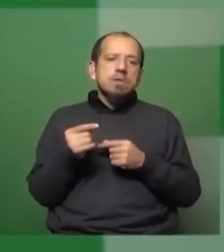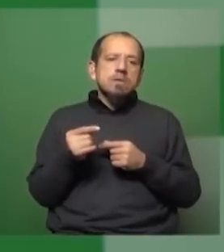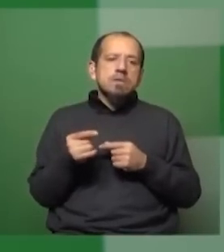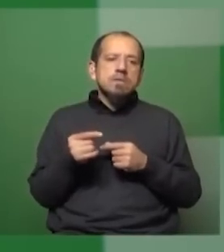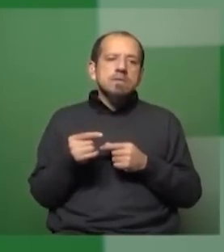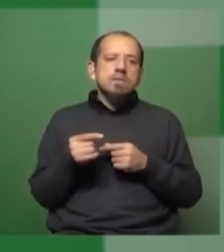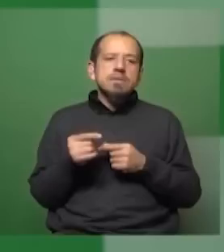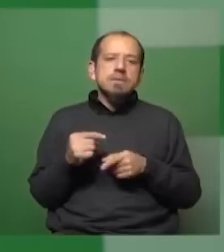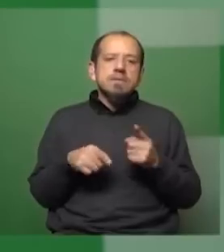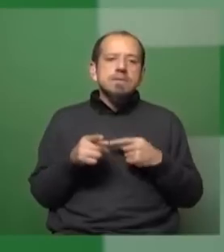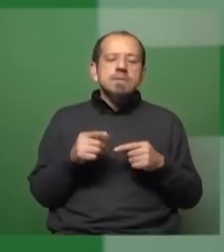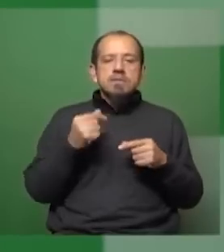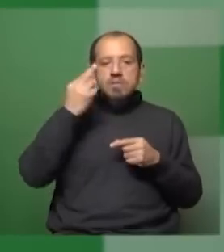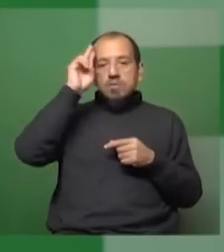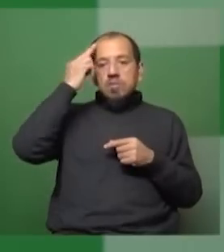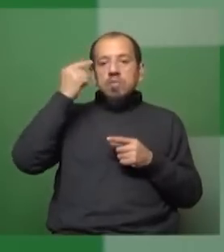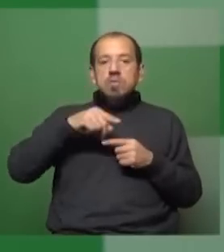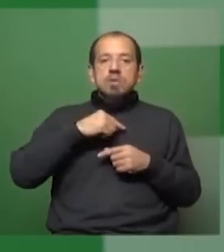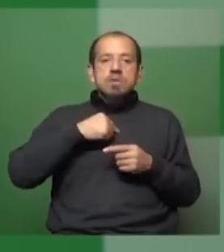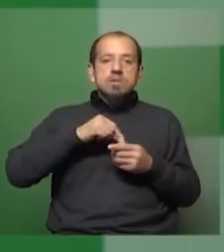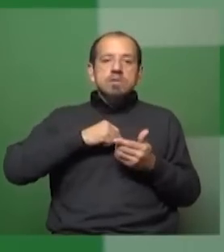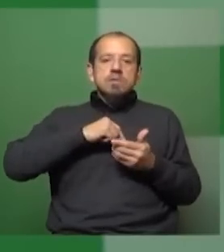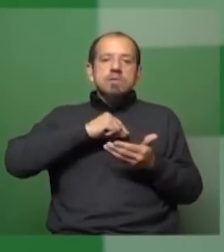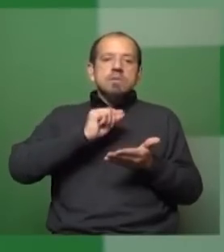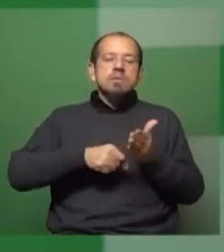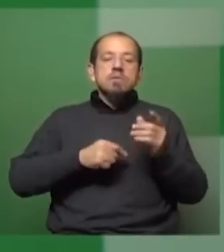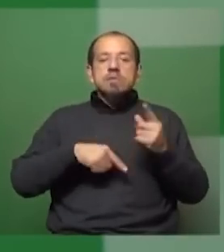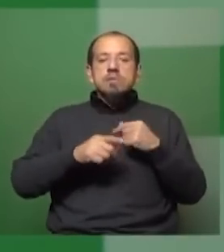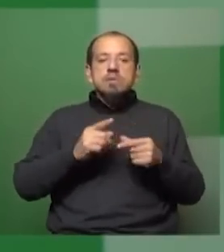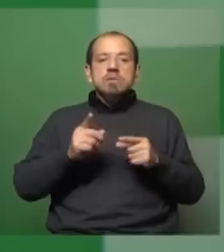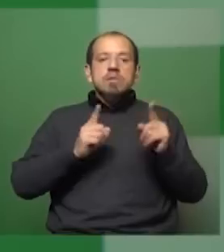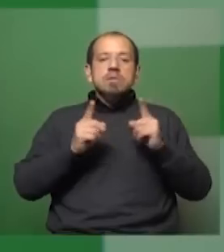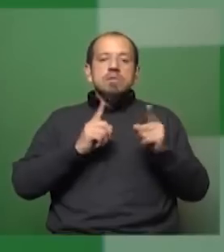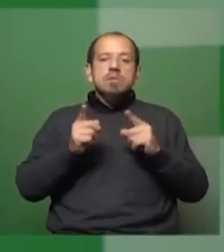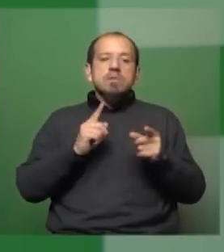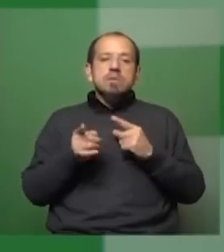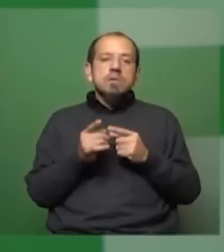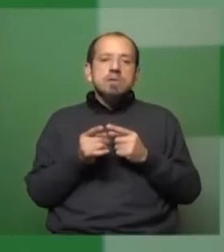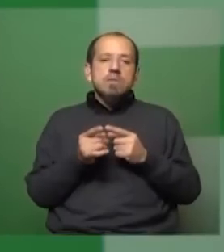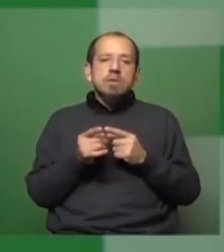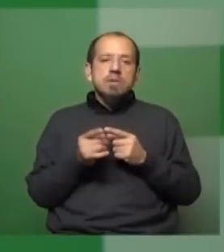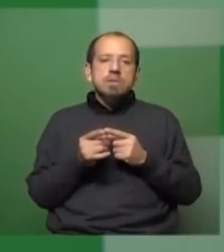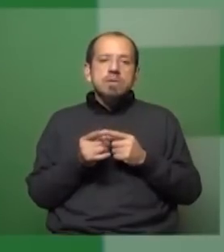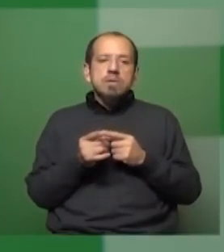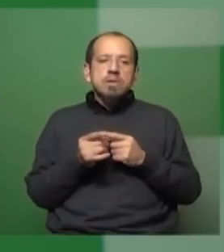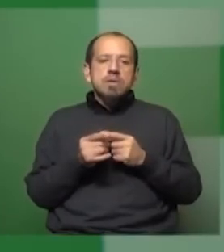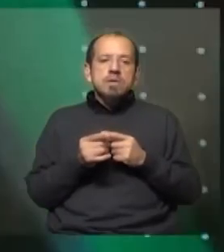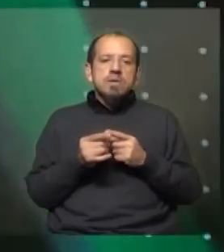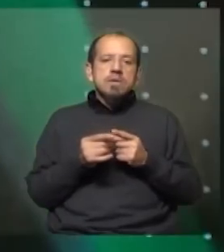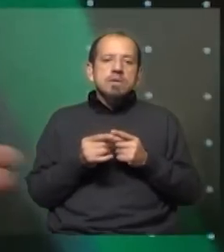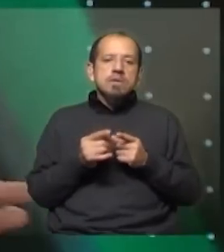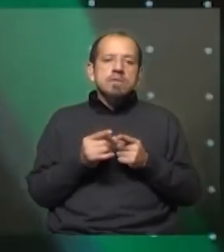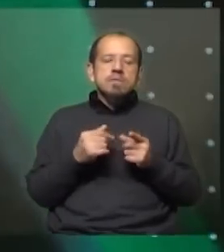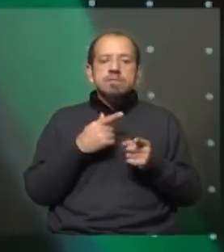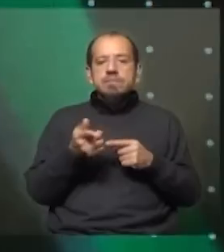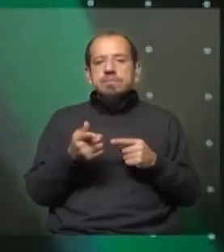sin duda Ya las tiene el Uruguay deja de firmar algunas declaraciones no es la primera vez que pase ya está en la tercera cuarta vez que sucede sí que no